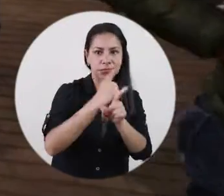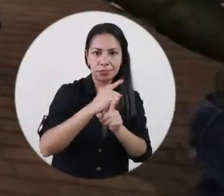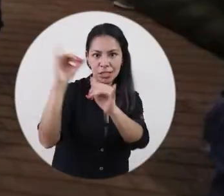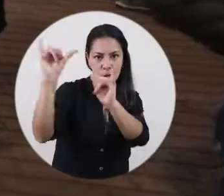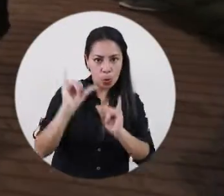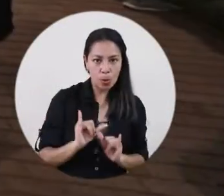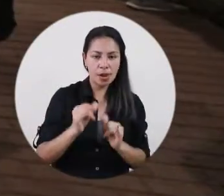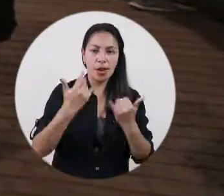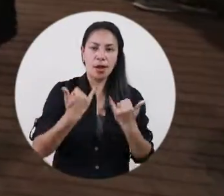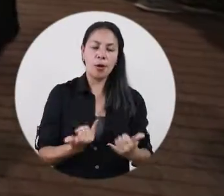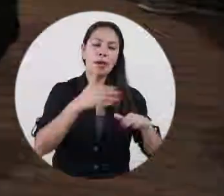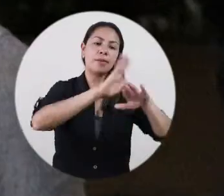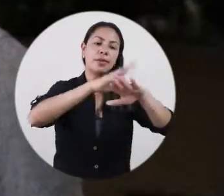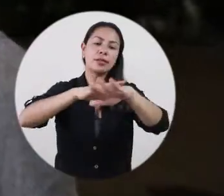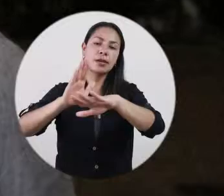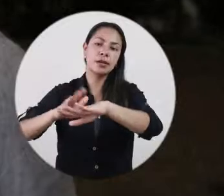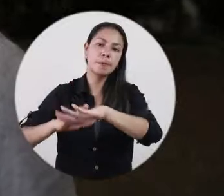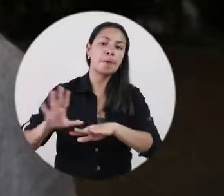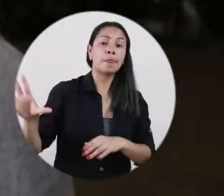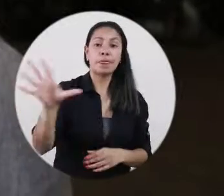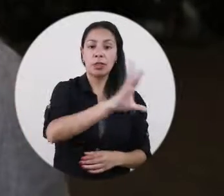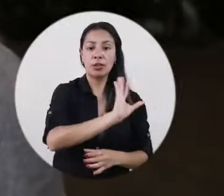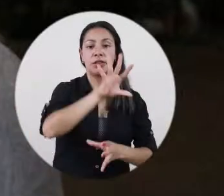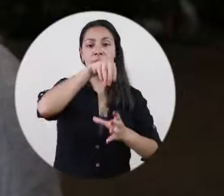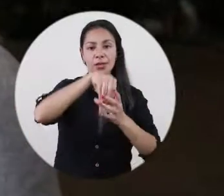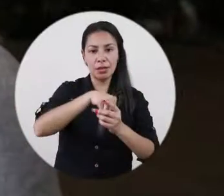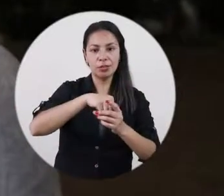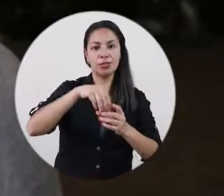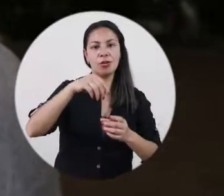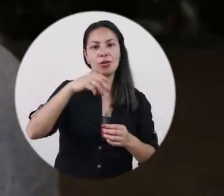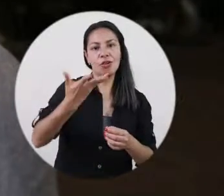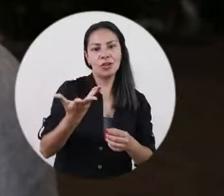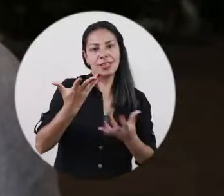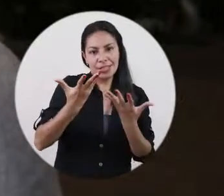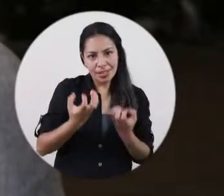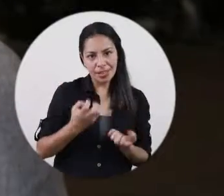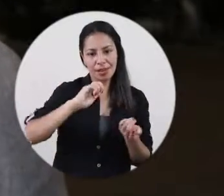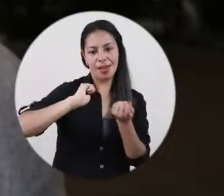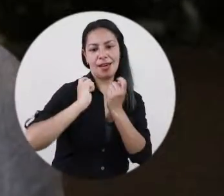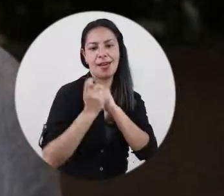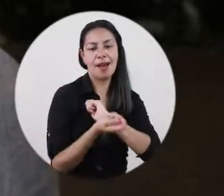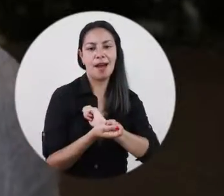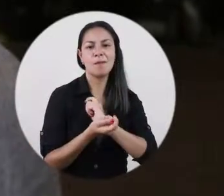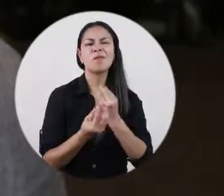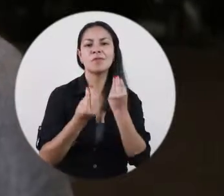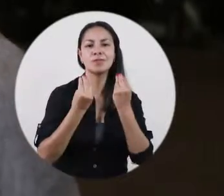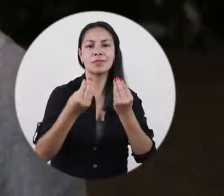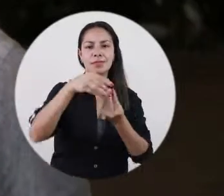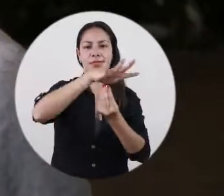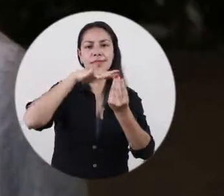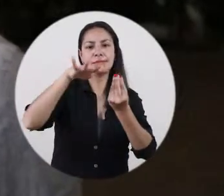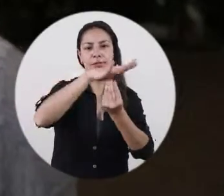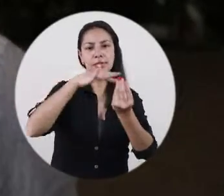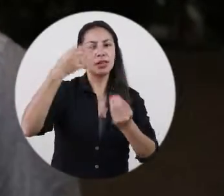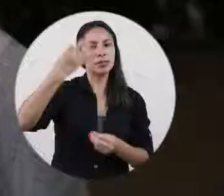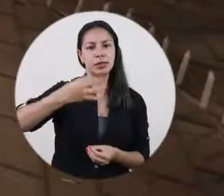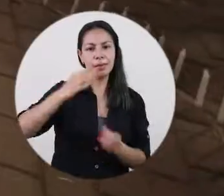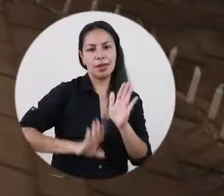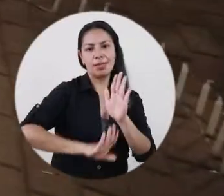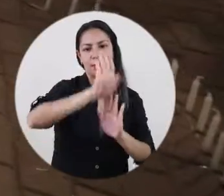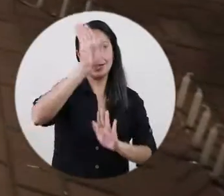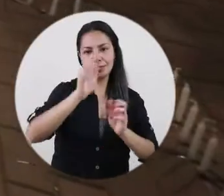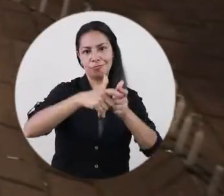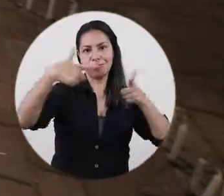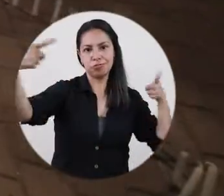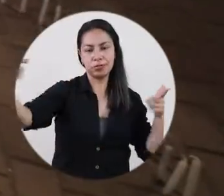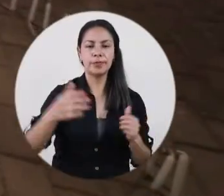nosotros es un mensaje es hacer parte de esa población que quiere un cambio para que el medio ambiente siempre tenga desarrollo y